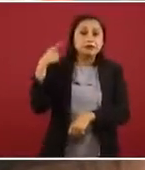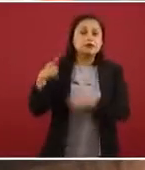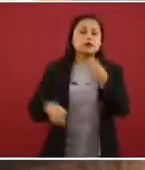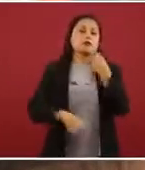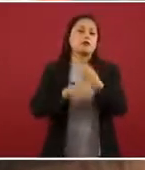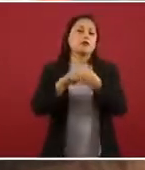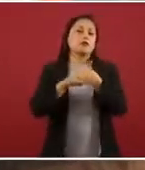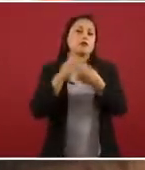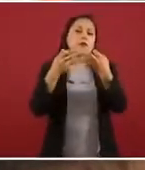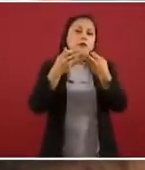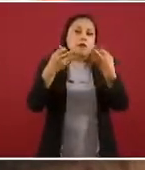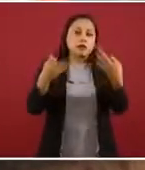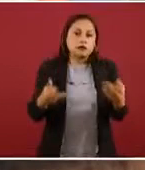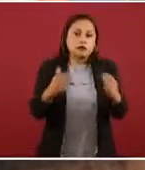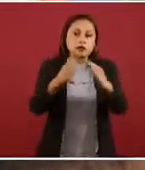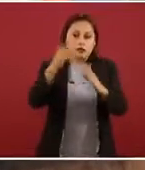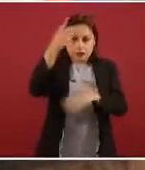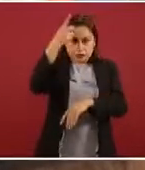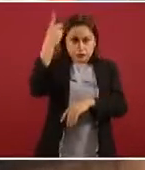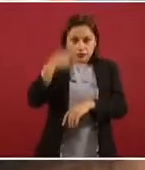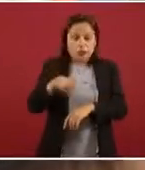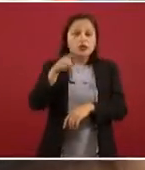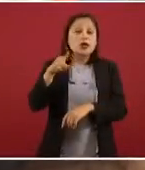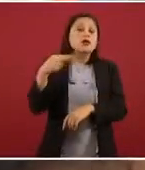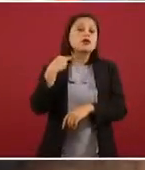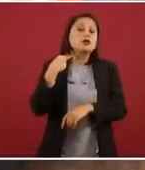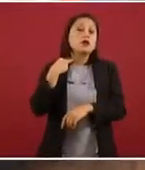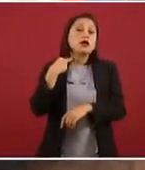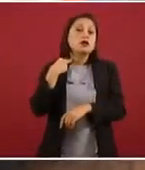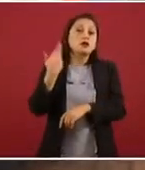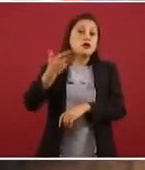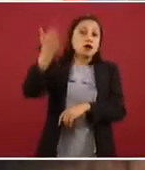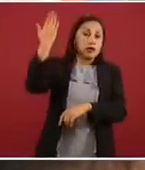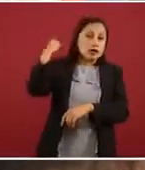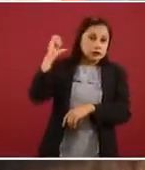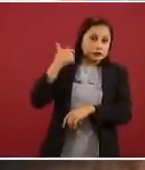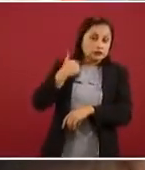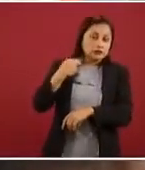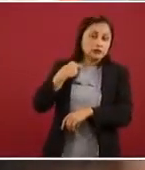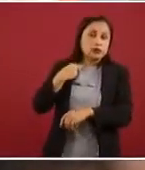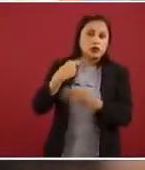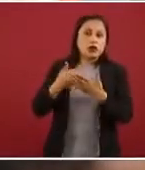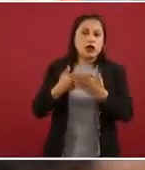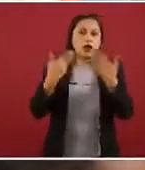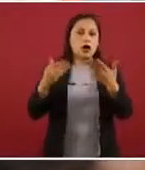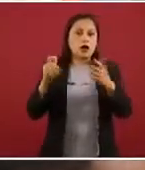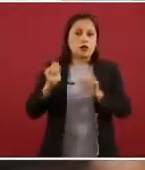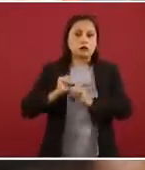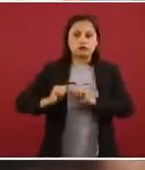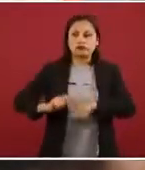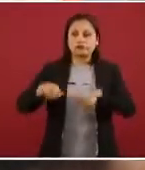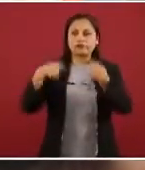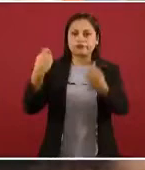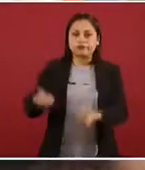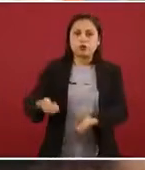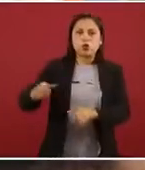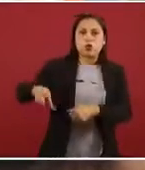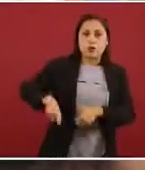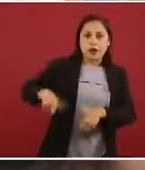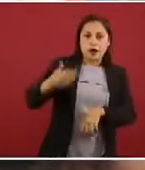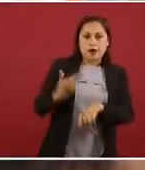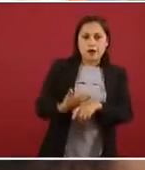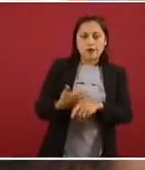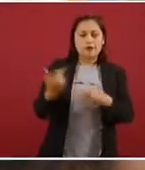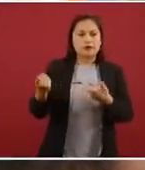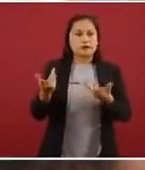el notario pues era el ahora gobernador, el gobernador actual, ¿no? Entonces, bueno,